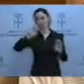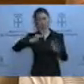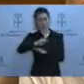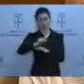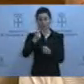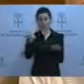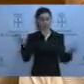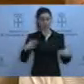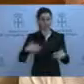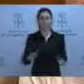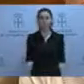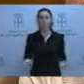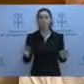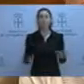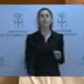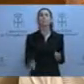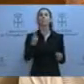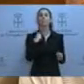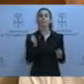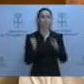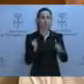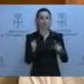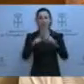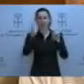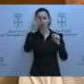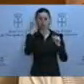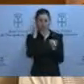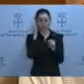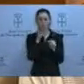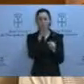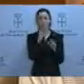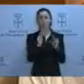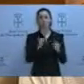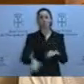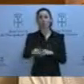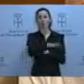dinero. Entonces, pierden los asturianos en general, pero en particular los de la comarca.